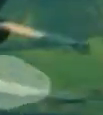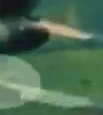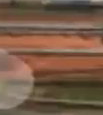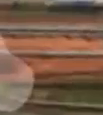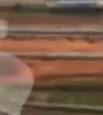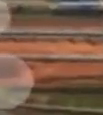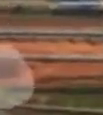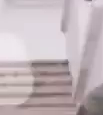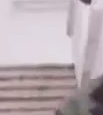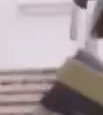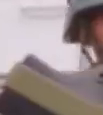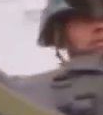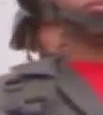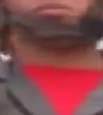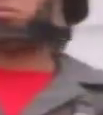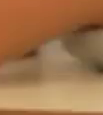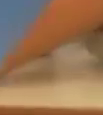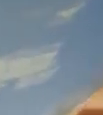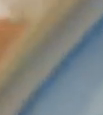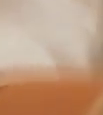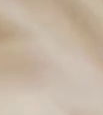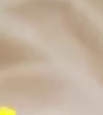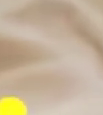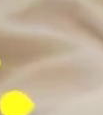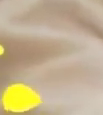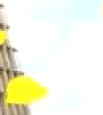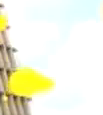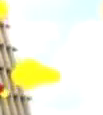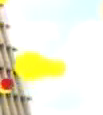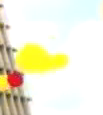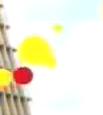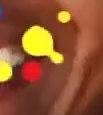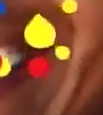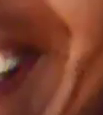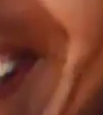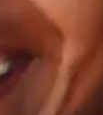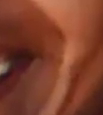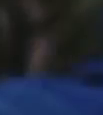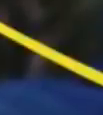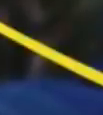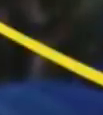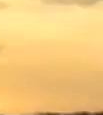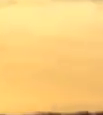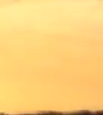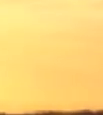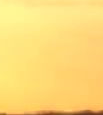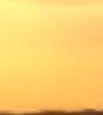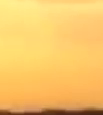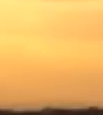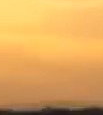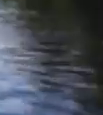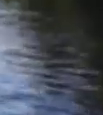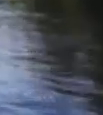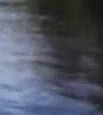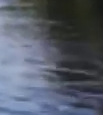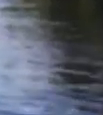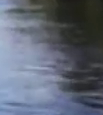Ha culminado esta transmisión conjunta de radio y televisión. Gracias por su